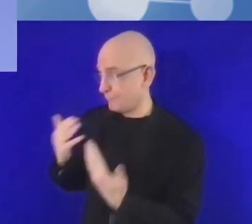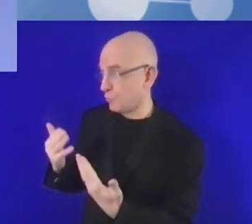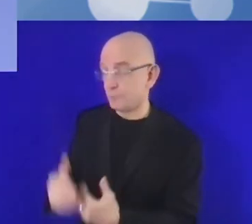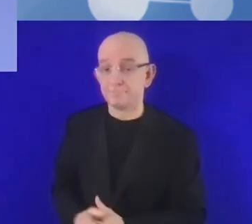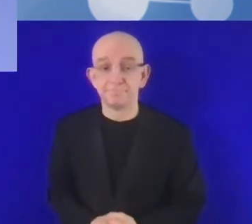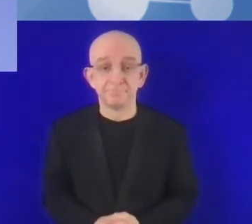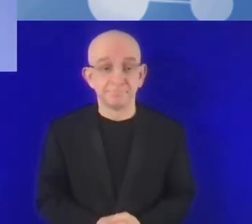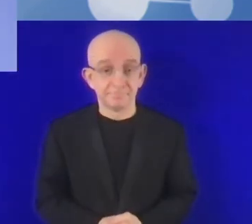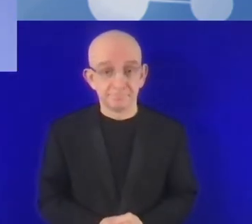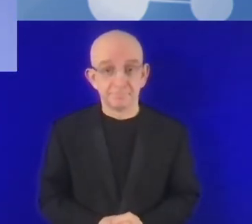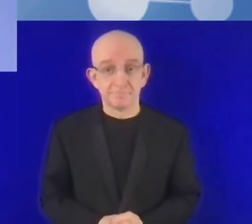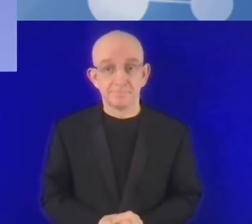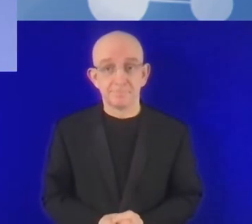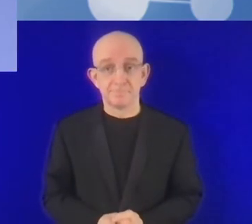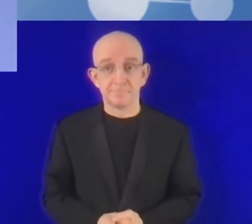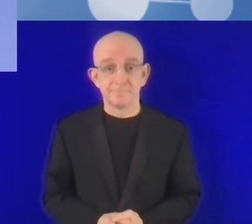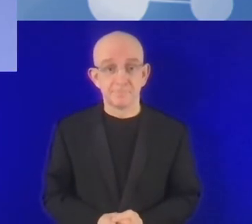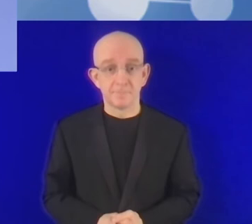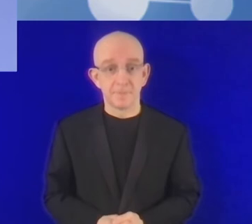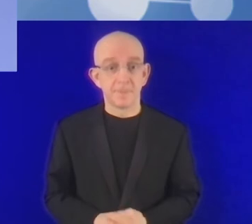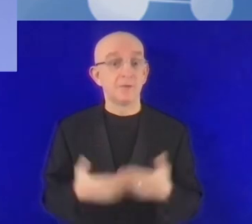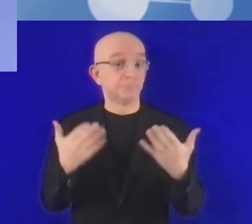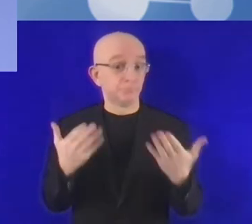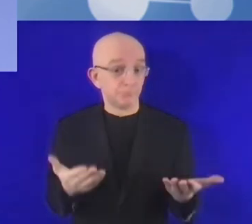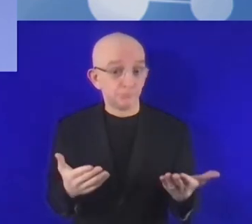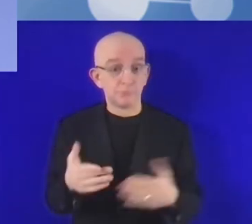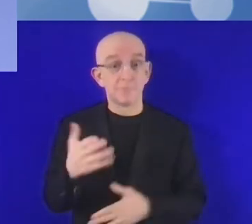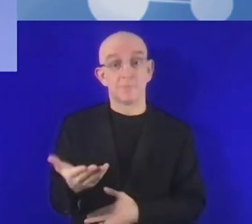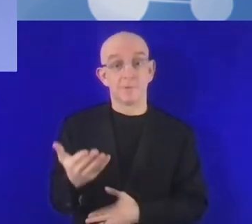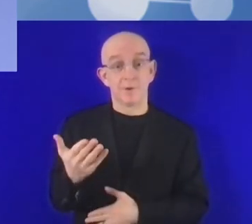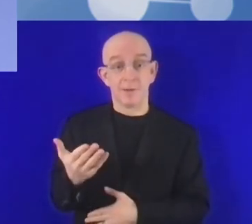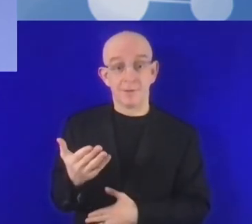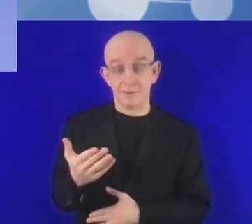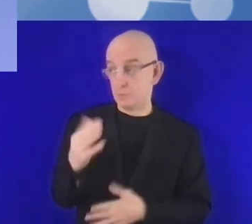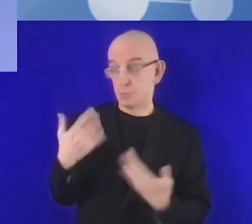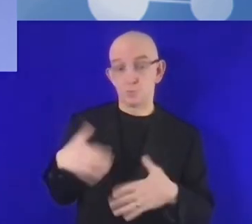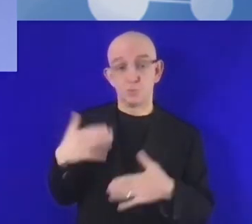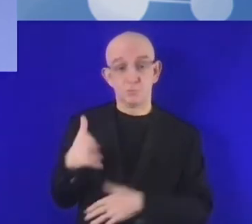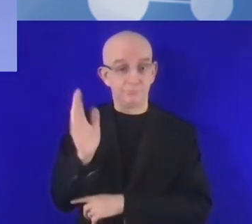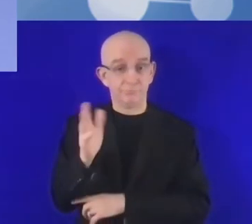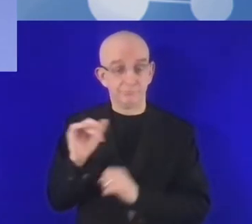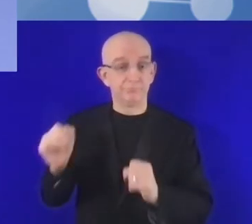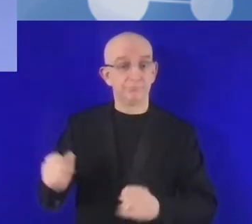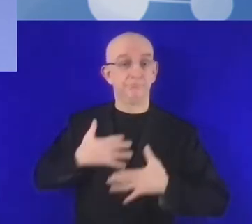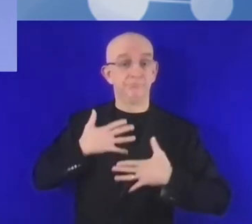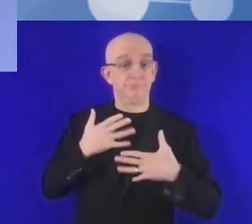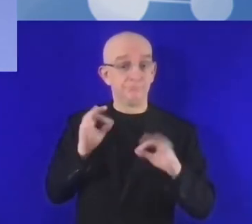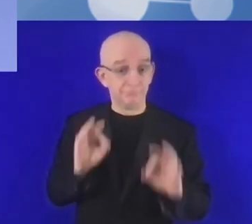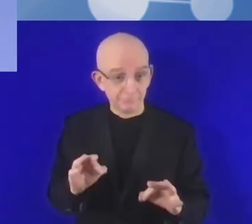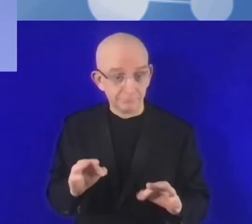Ha sido Miriam Kühne, la jefa de la organización RIPE. Gracias por estas palabras tan